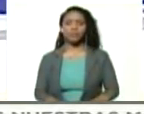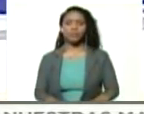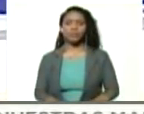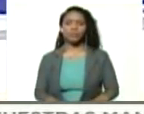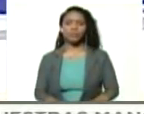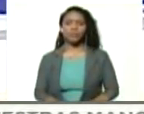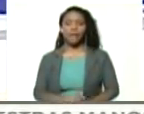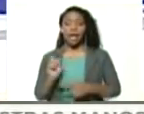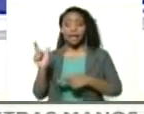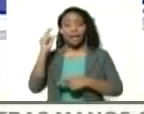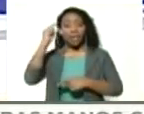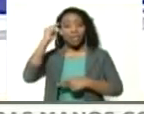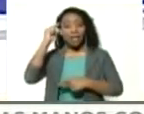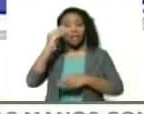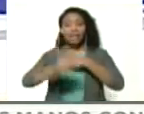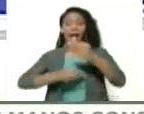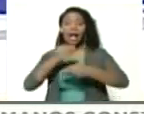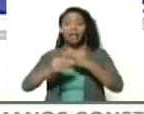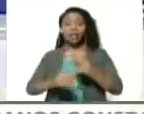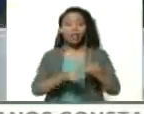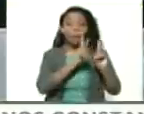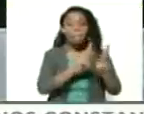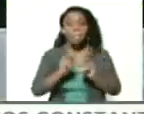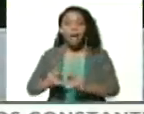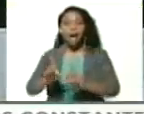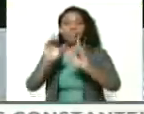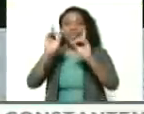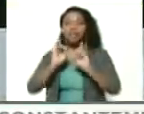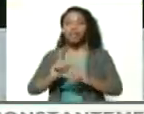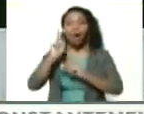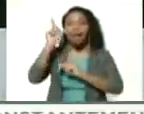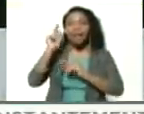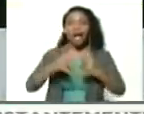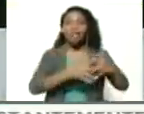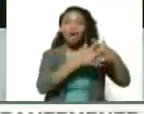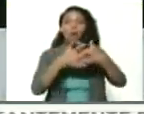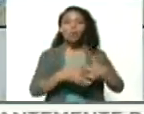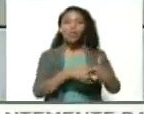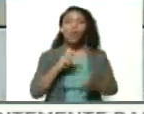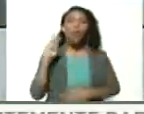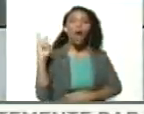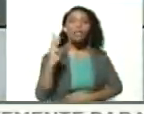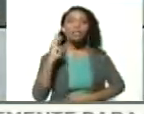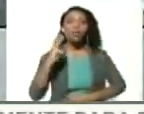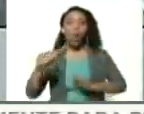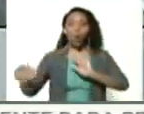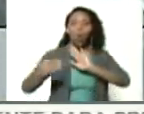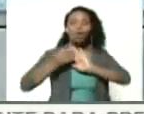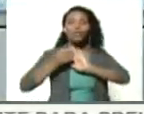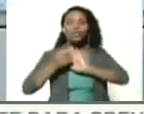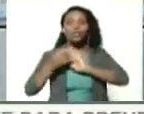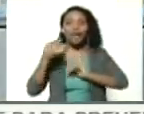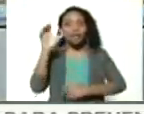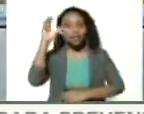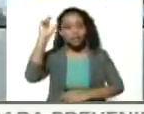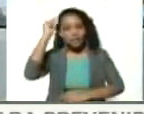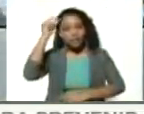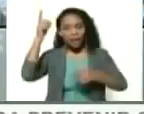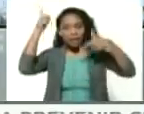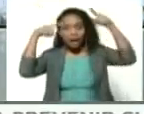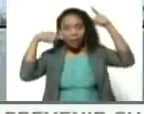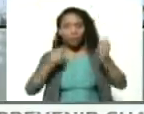fue el día en que se ejecutó el plan decidido en Washington contra el comandante Chávez.